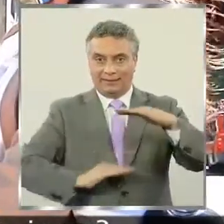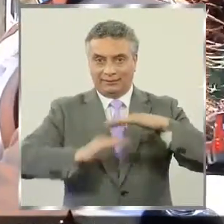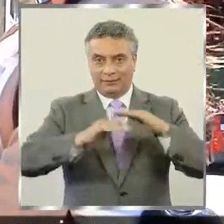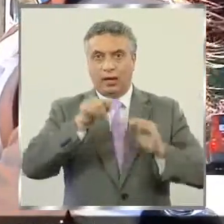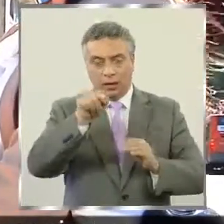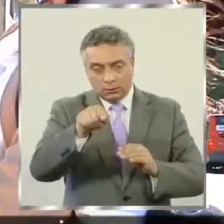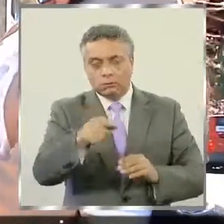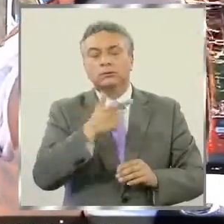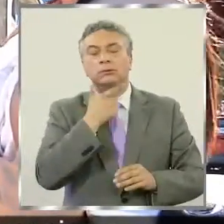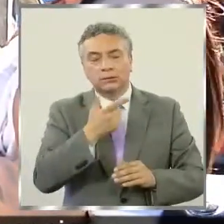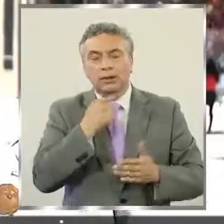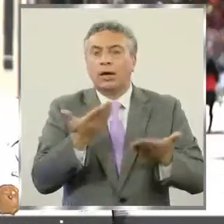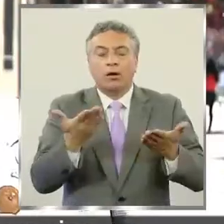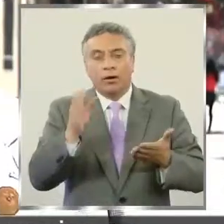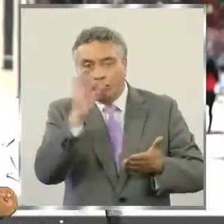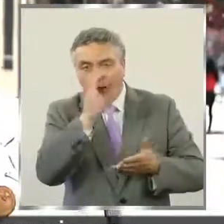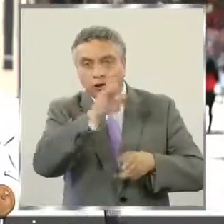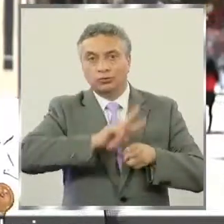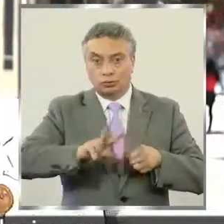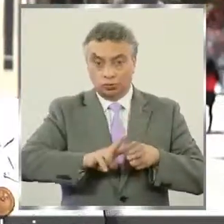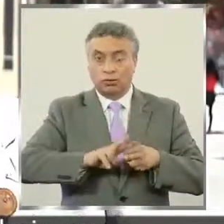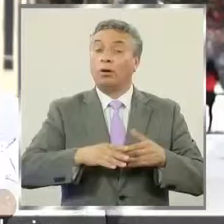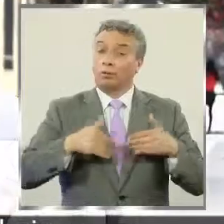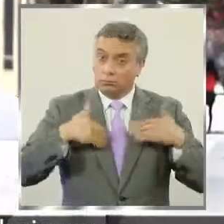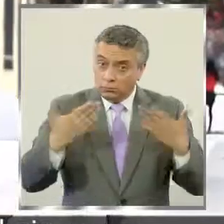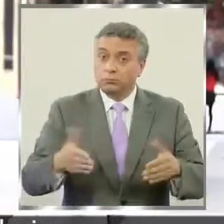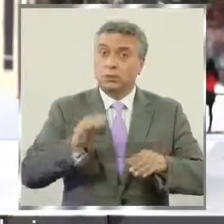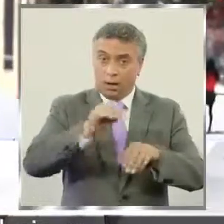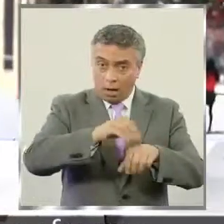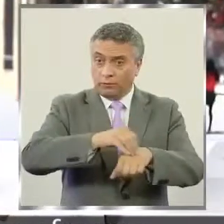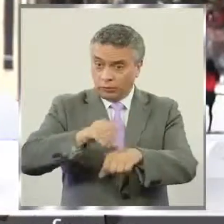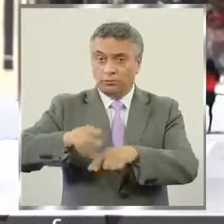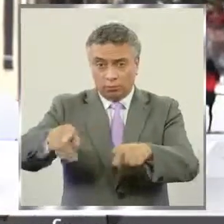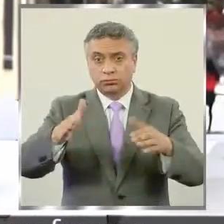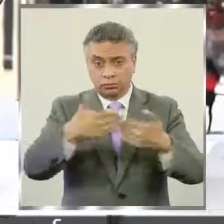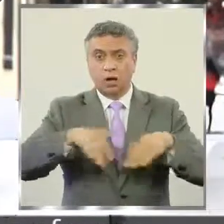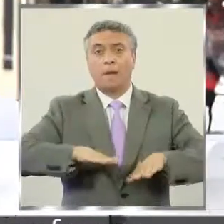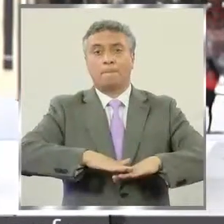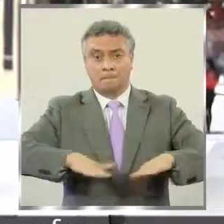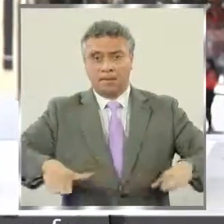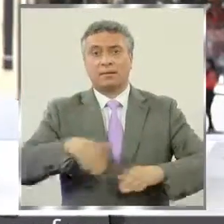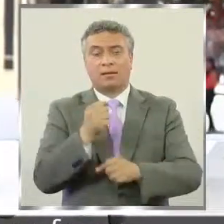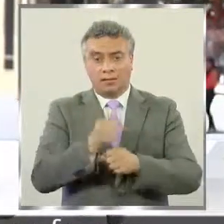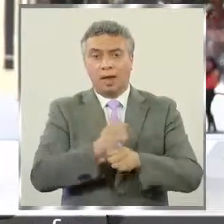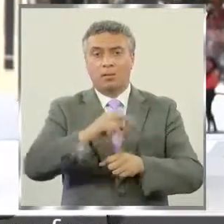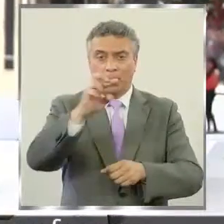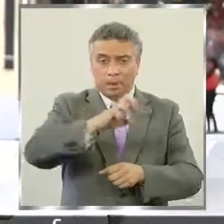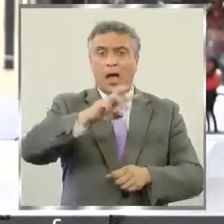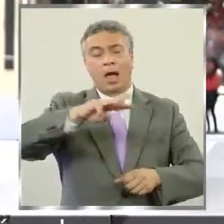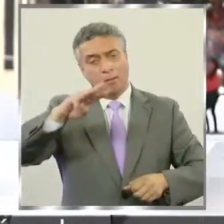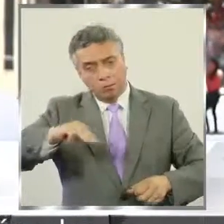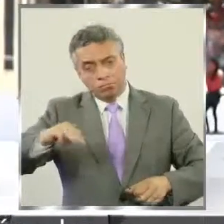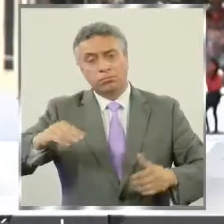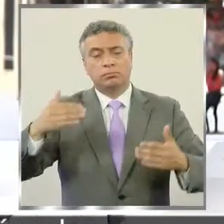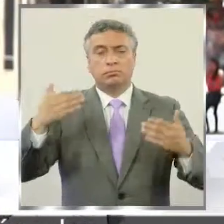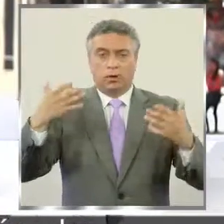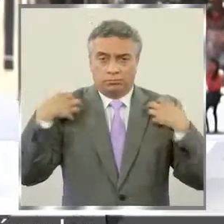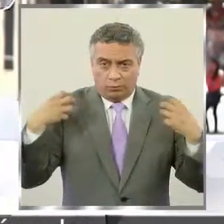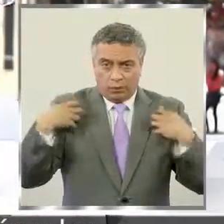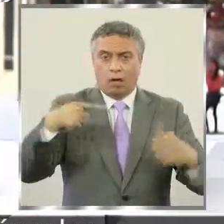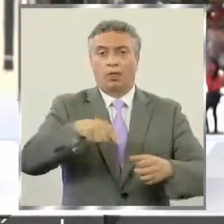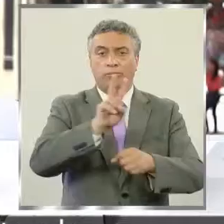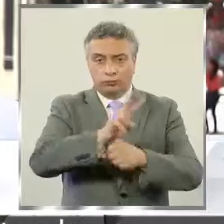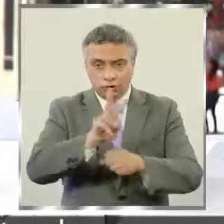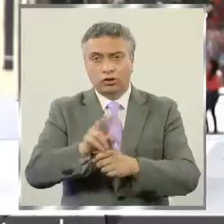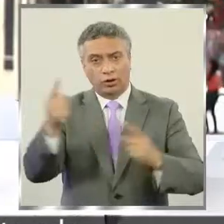soluciones? Los instamos obviamente a organizarse para formar una mesa de trabajo en que estén los padres apoderados, profesores, los asistentes de la